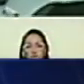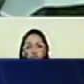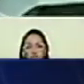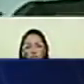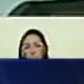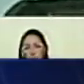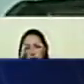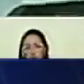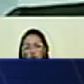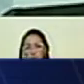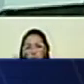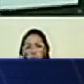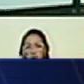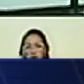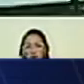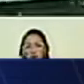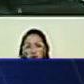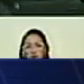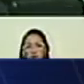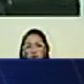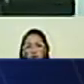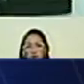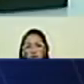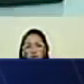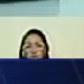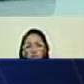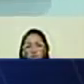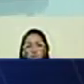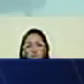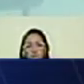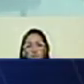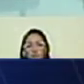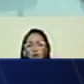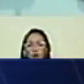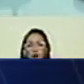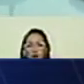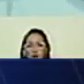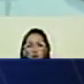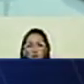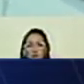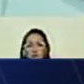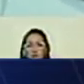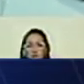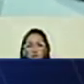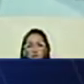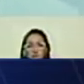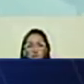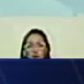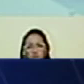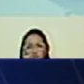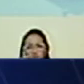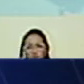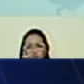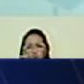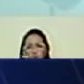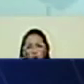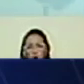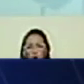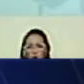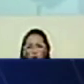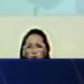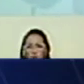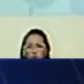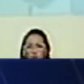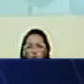padres y representantes tener en sus manos con esta resolución un instrumento para la fiscalización, el control y